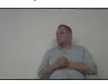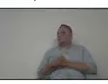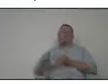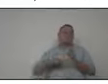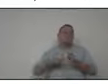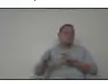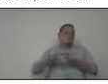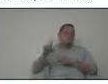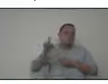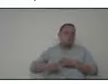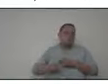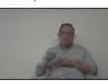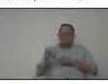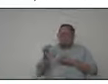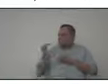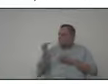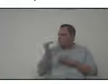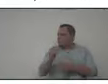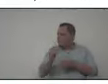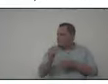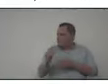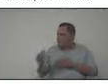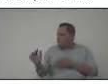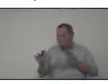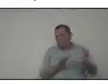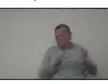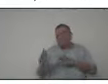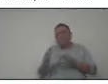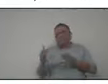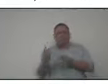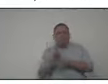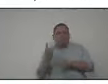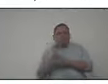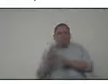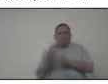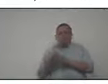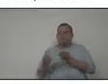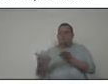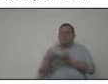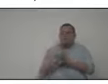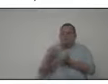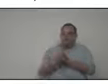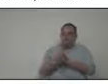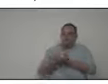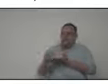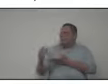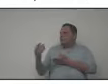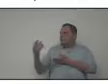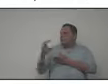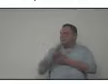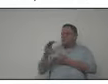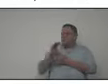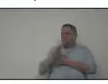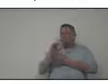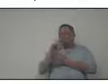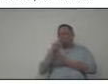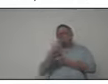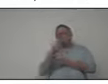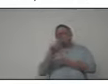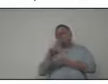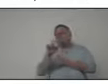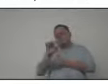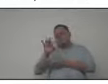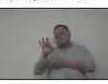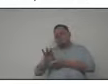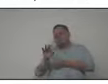administrativo, tenemos un margen operacional en la utilidad, que es utilidad total ingresos, de menos